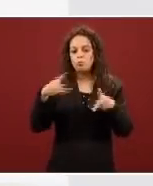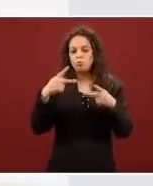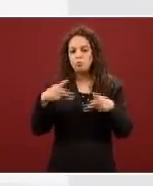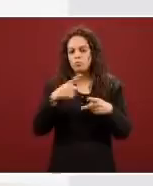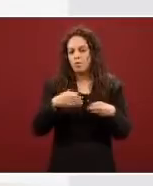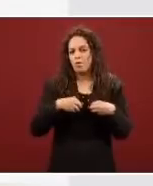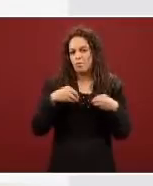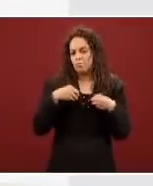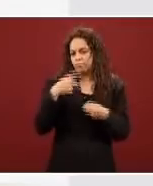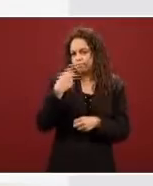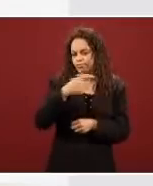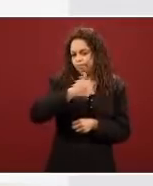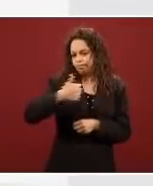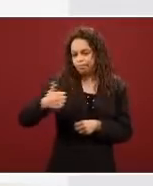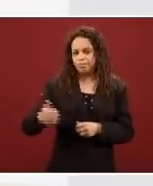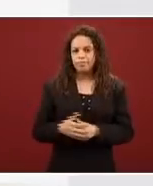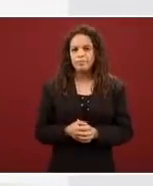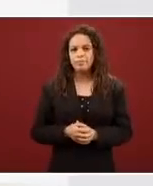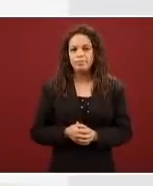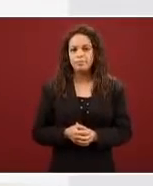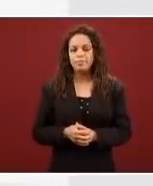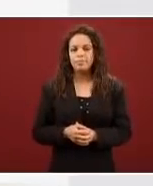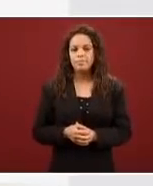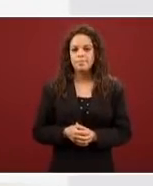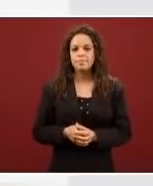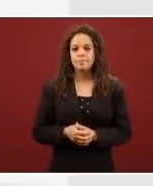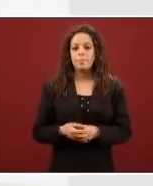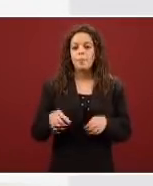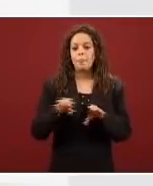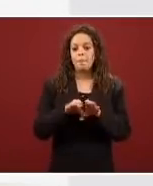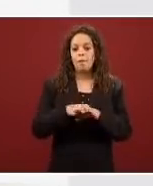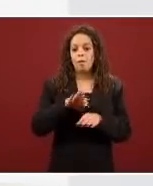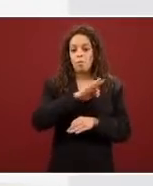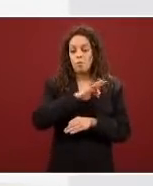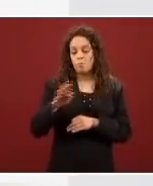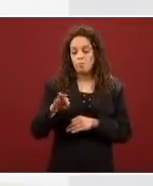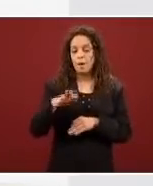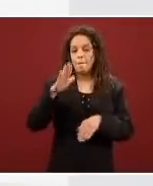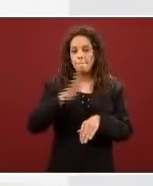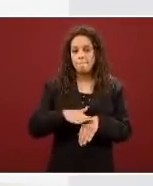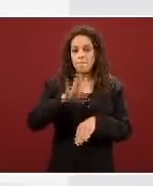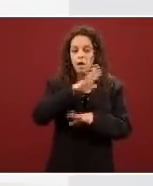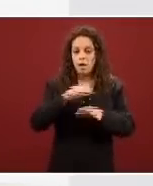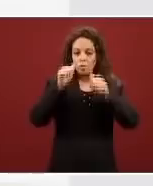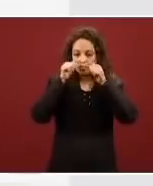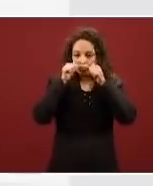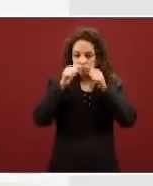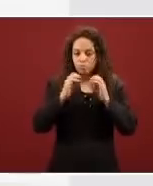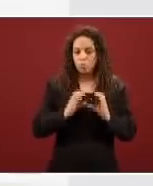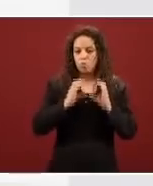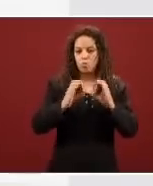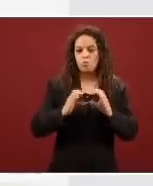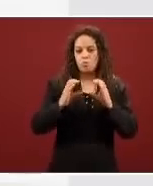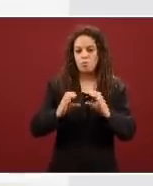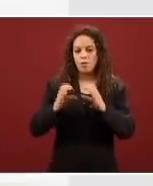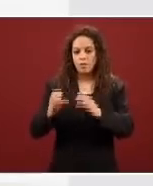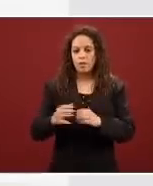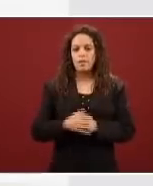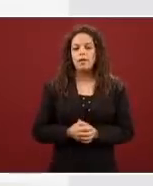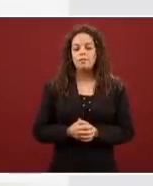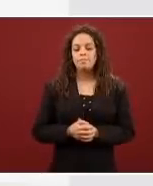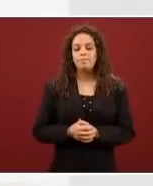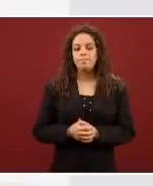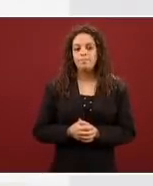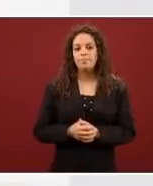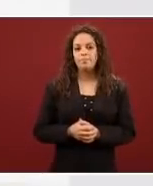cómo se definen, el incremento de las medidas básicas de prevención, la suspensión temporal de